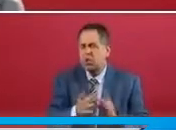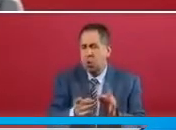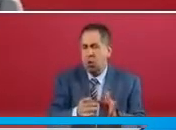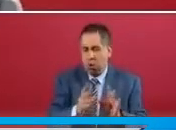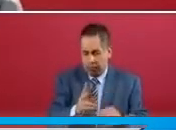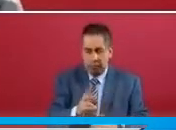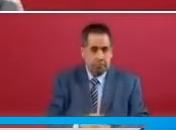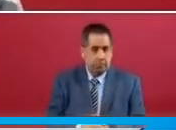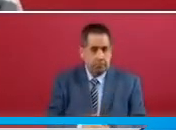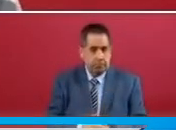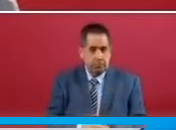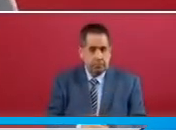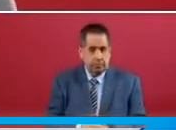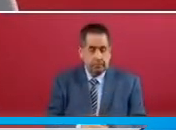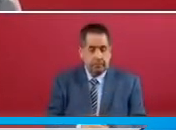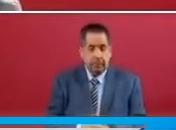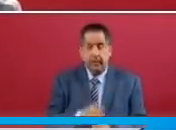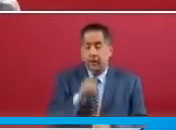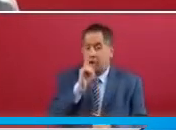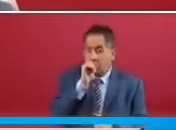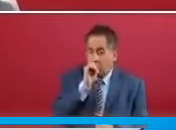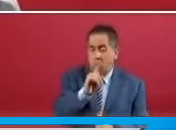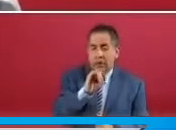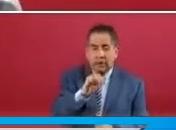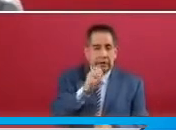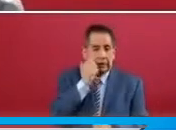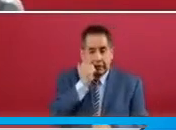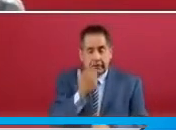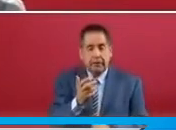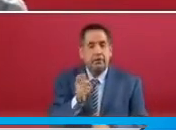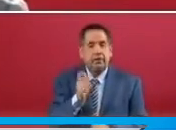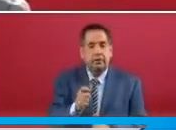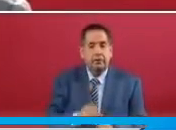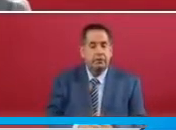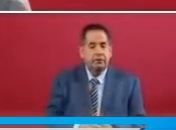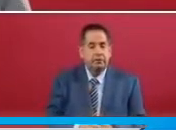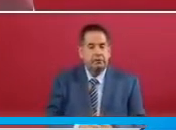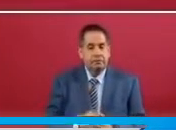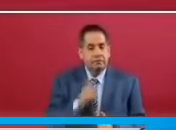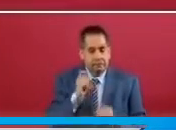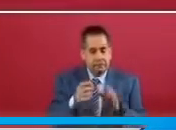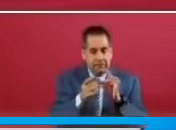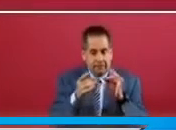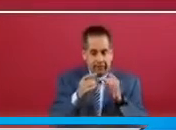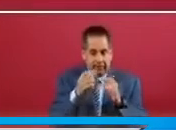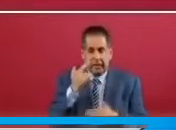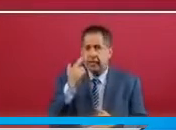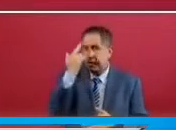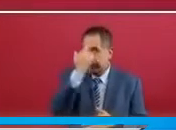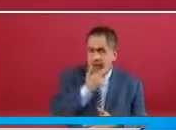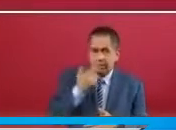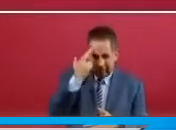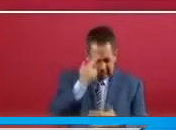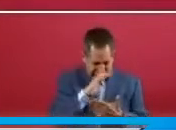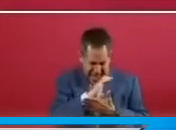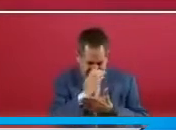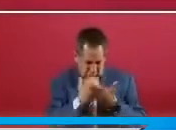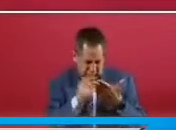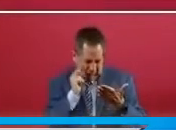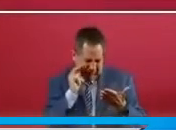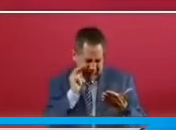problemática de fuerza mayor, obliga a la CFE a pagar los servicios como si los recibiera. Esto implica una situación de quiebra de la